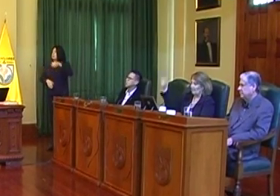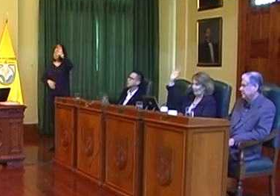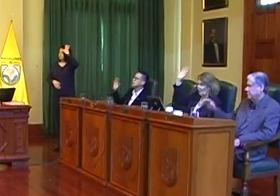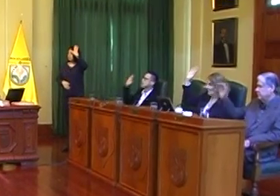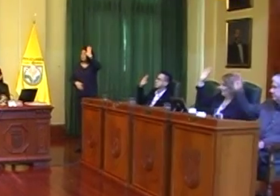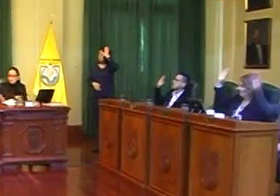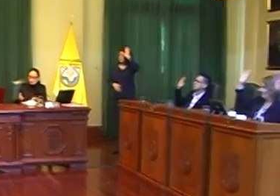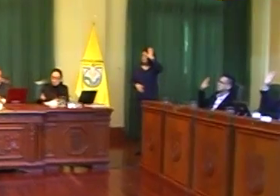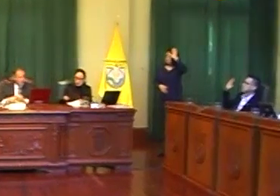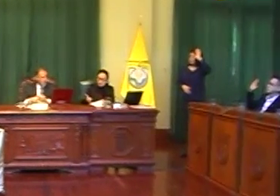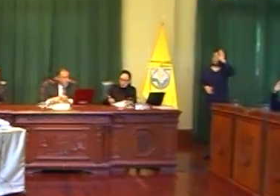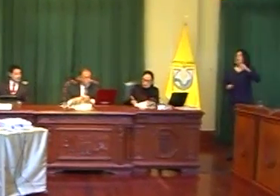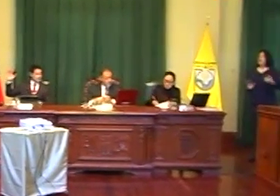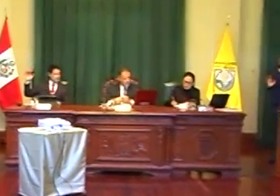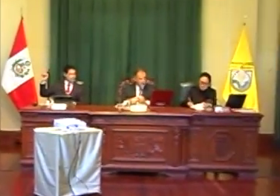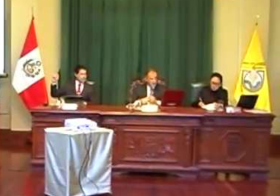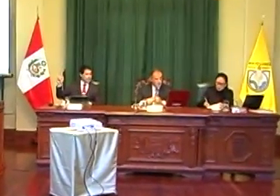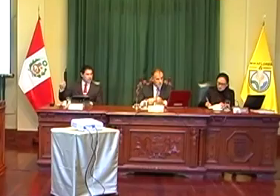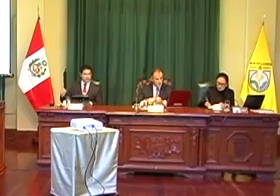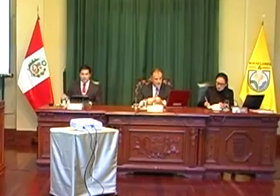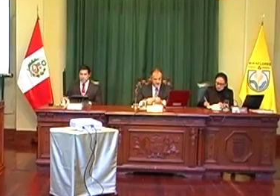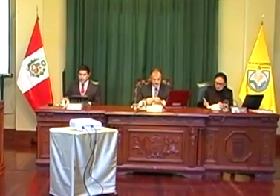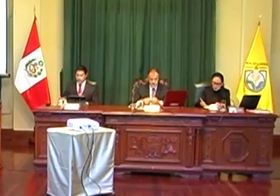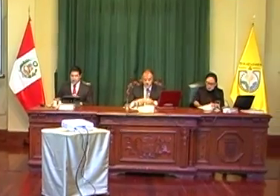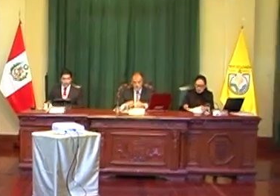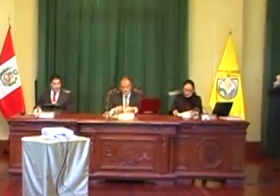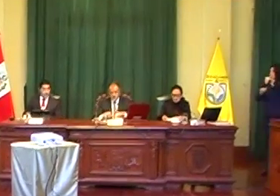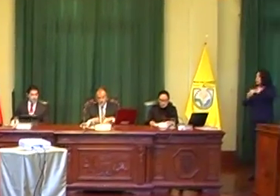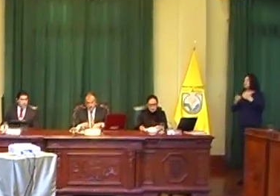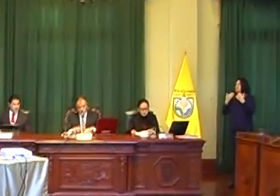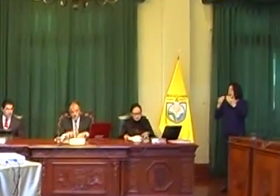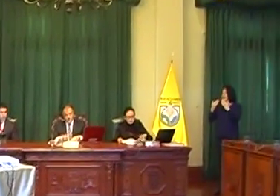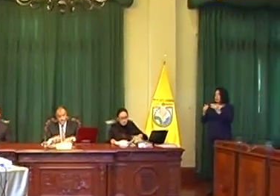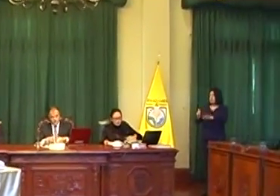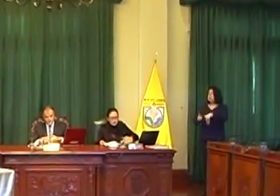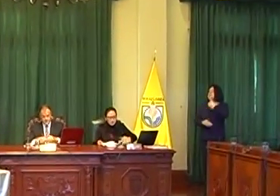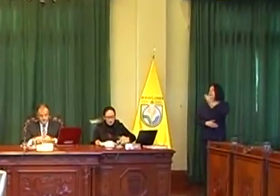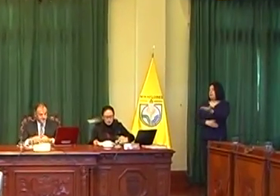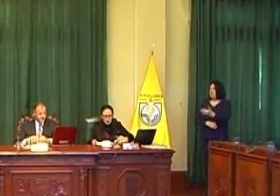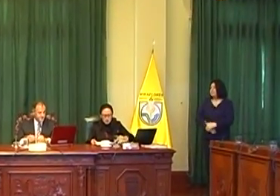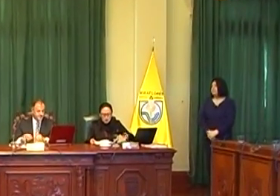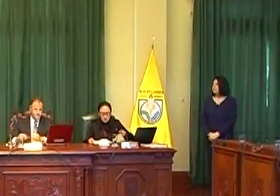conformidad, se aprueba por unanimidad de votos. Muchas gracias. Vamos al siguiente punto.